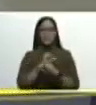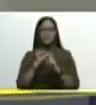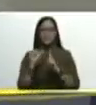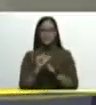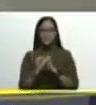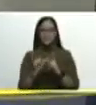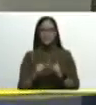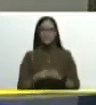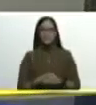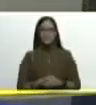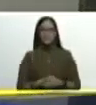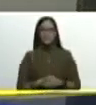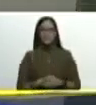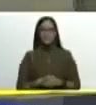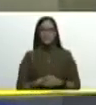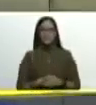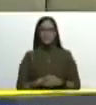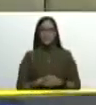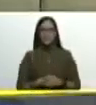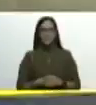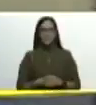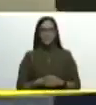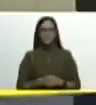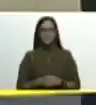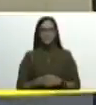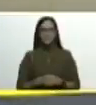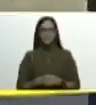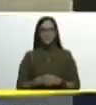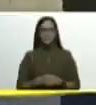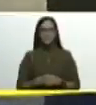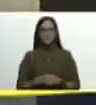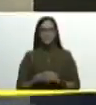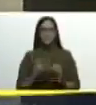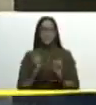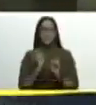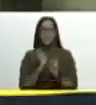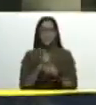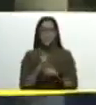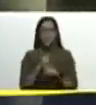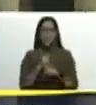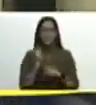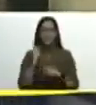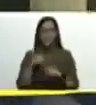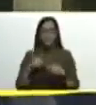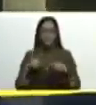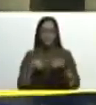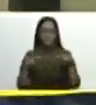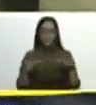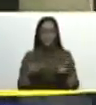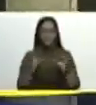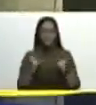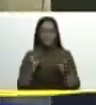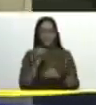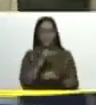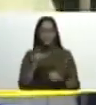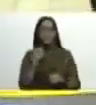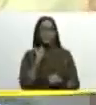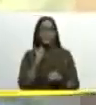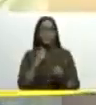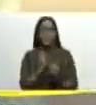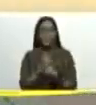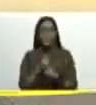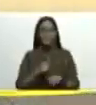Vaya adelante, ve adelante, Suárez. Normalmente adelante, en la ruta oncológica, mi comandante presidente, tenemos acá más de